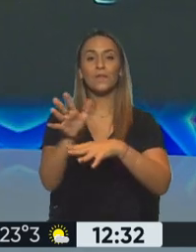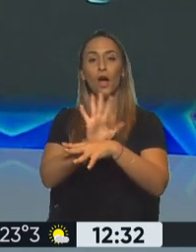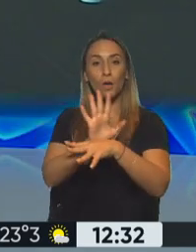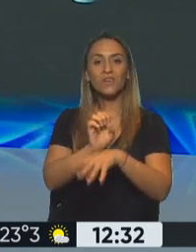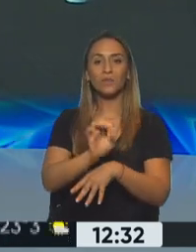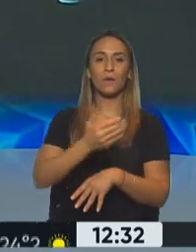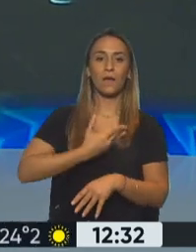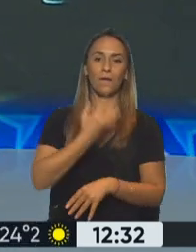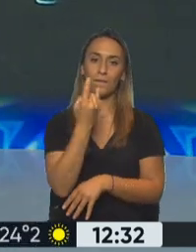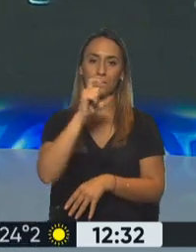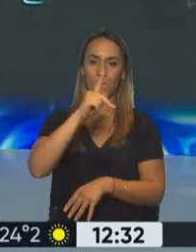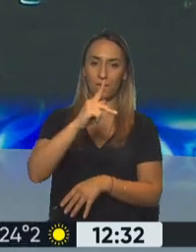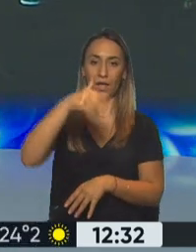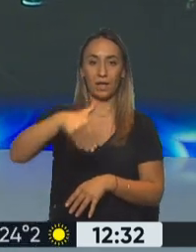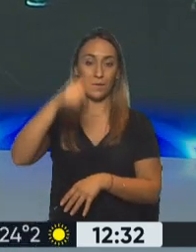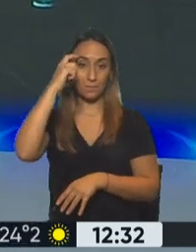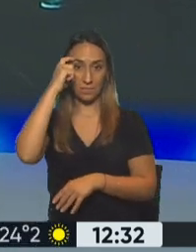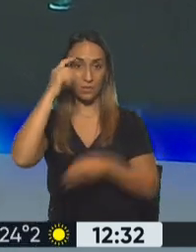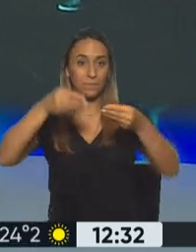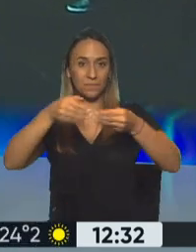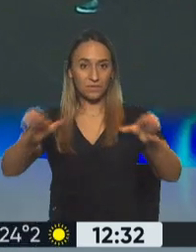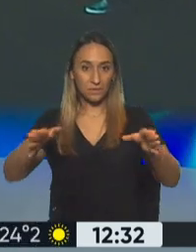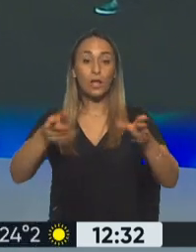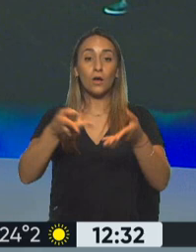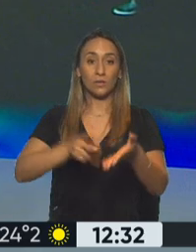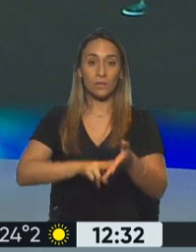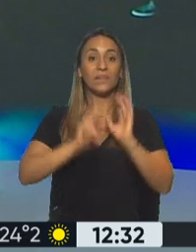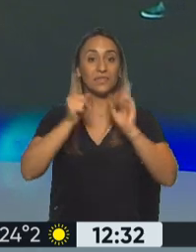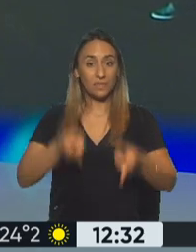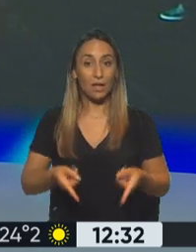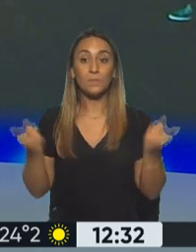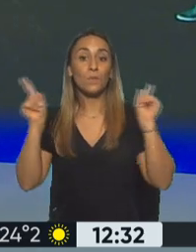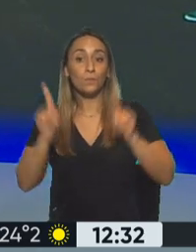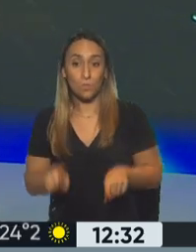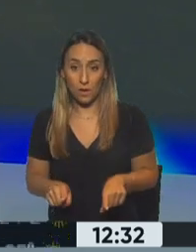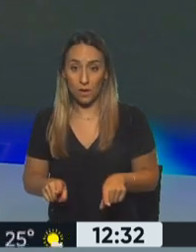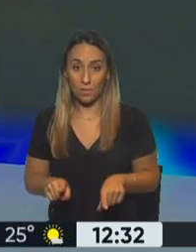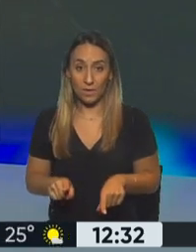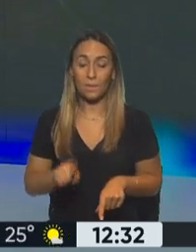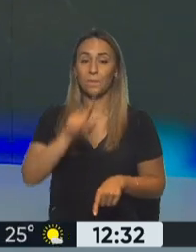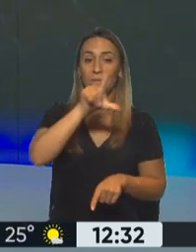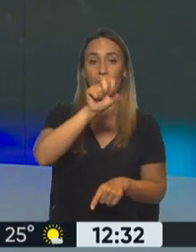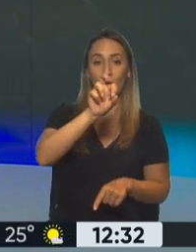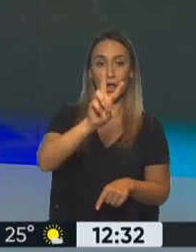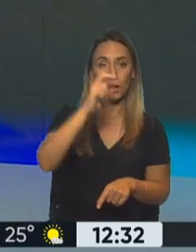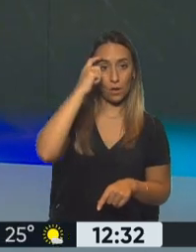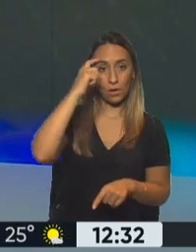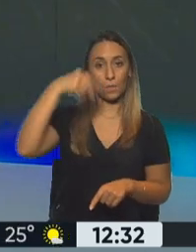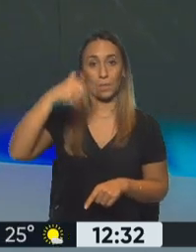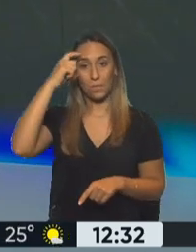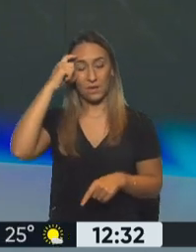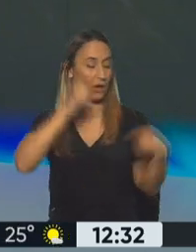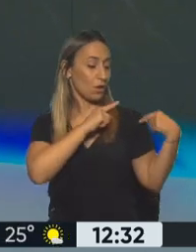mañana, reabren la temporada en el Centro 25 de Mayo y además vuelve también Love Me, que es la continuación que hizo con